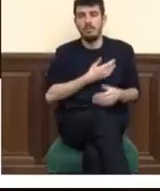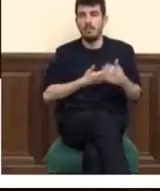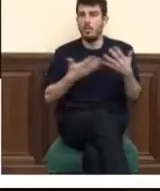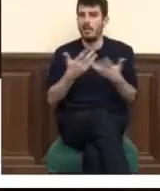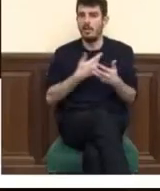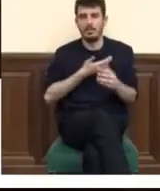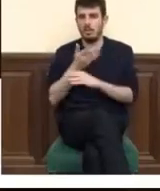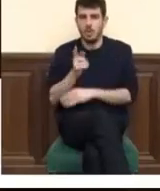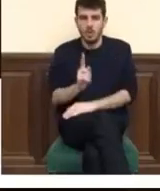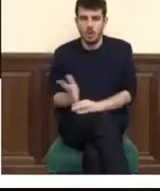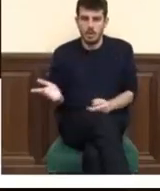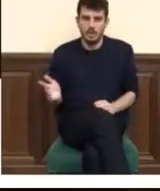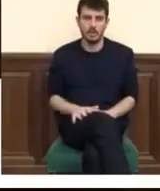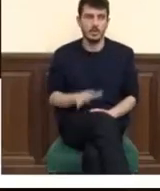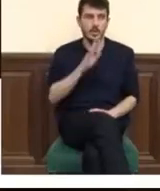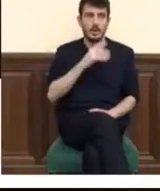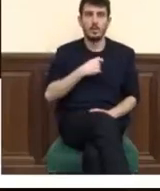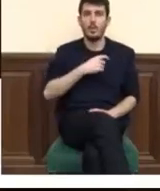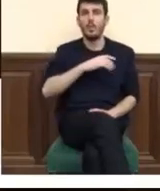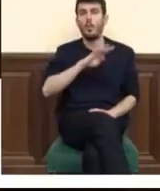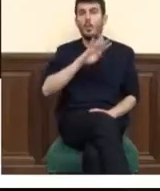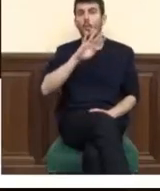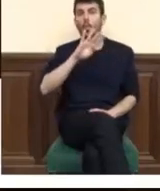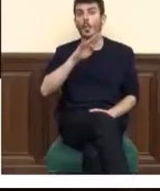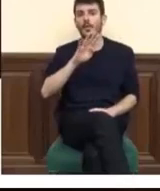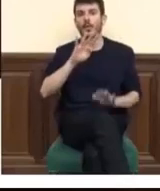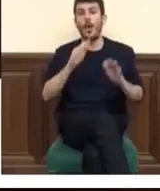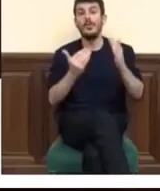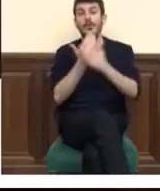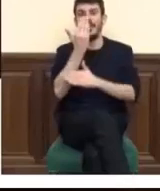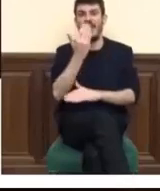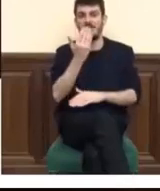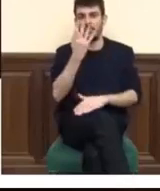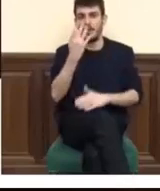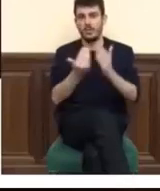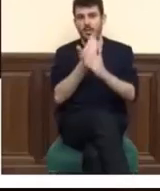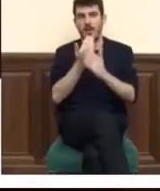voy porque me tiro 4 días.